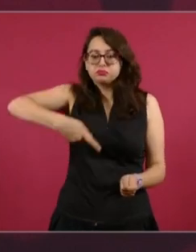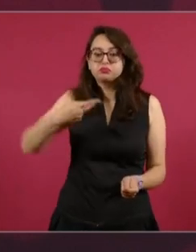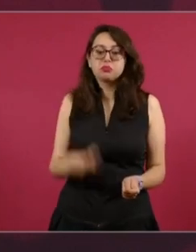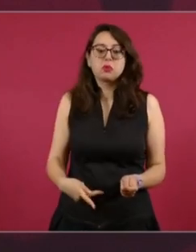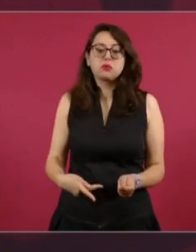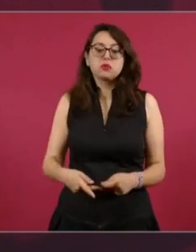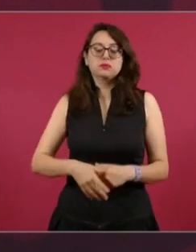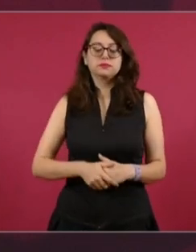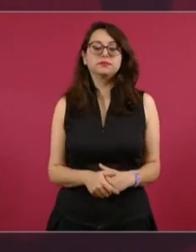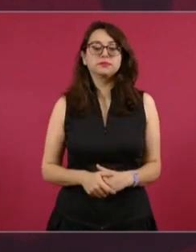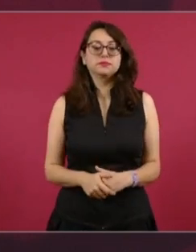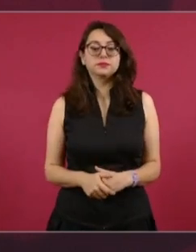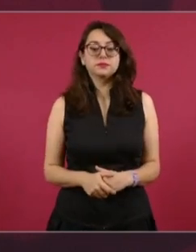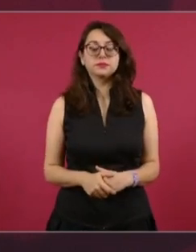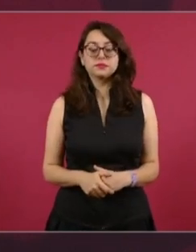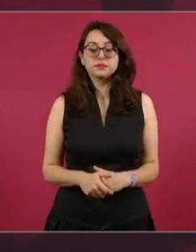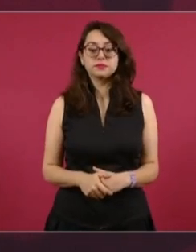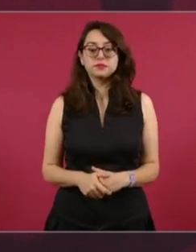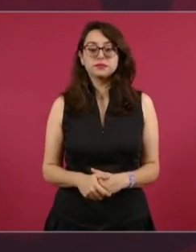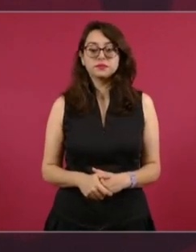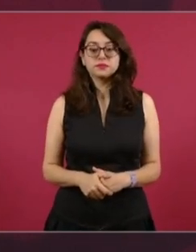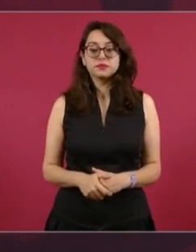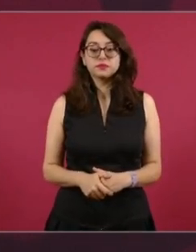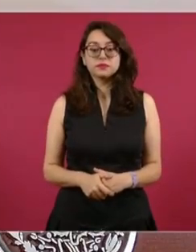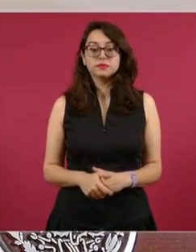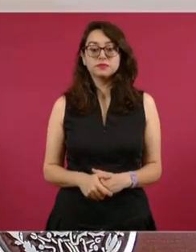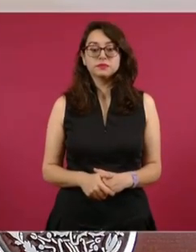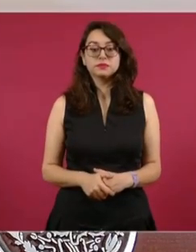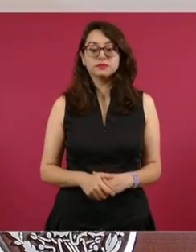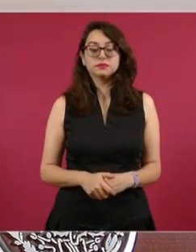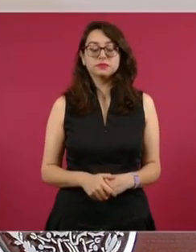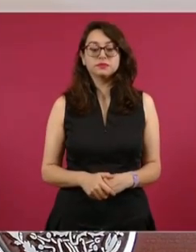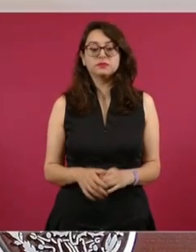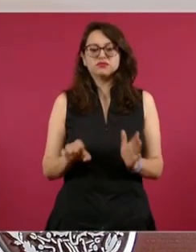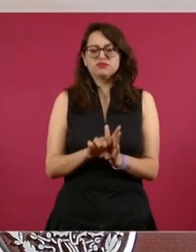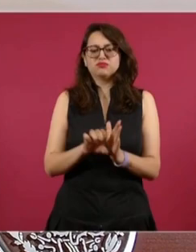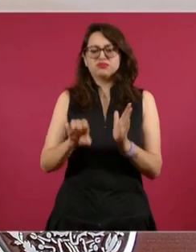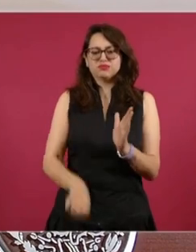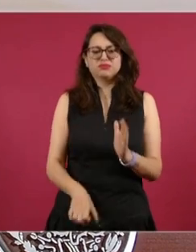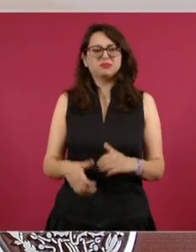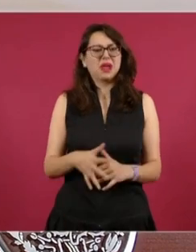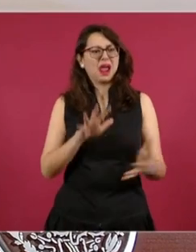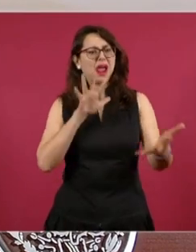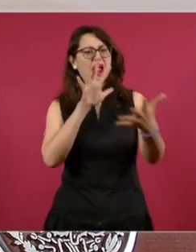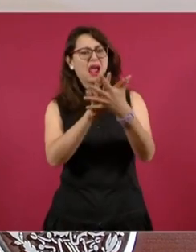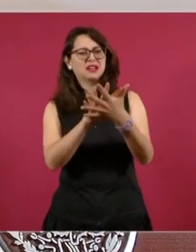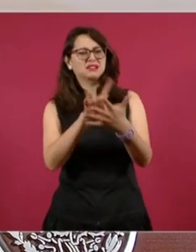Por ejemplo, ¿por qué privatizar una cárcel?